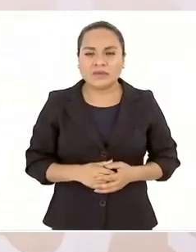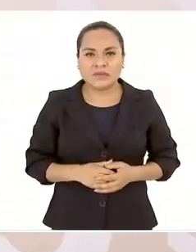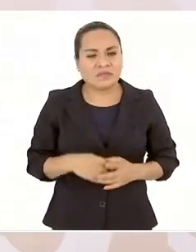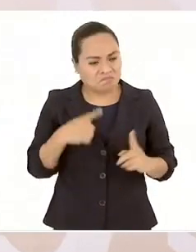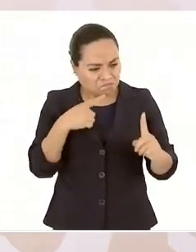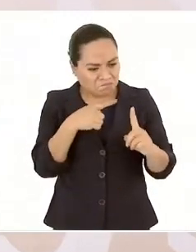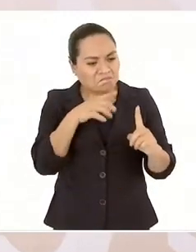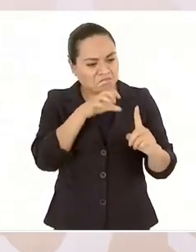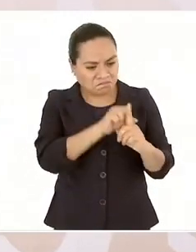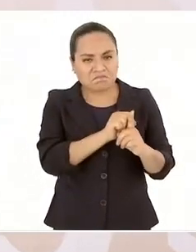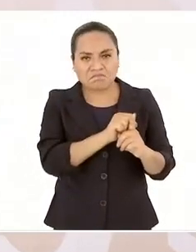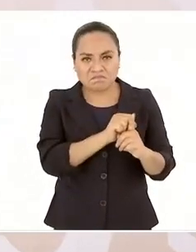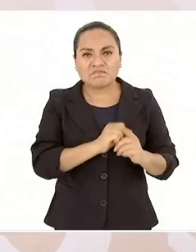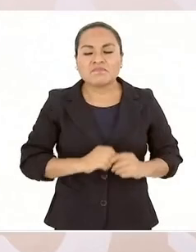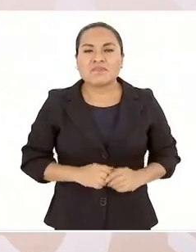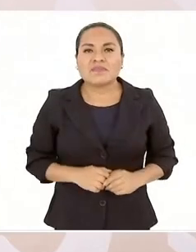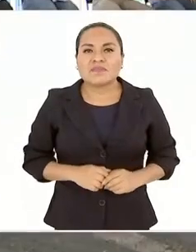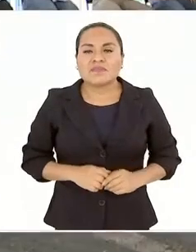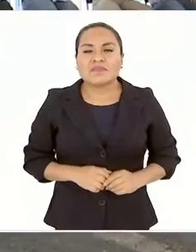tenemos